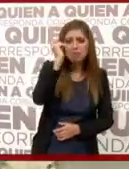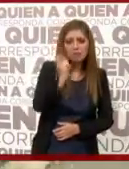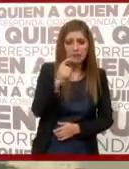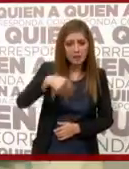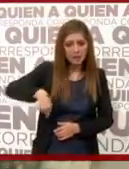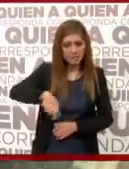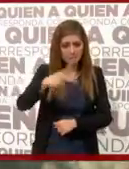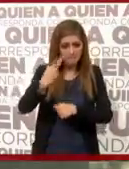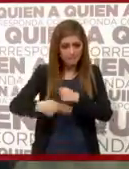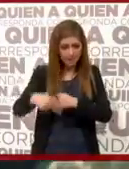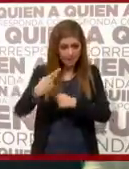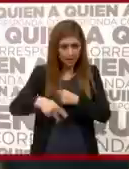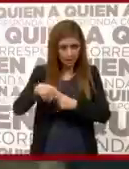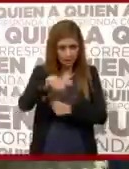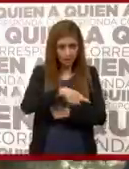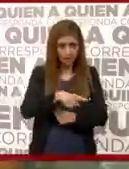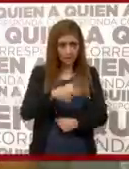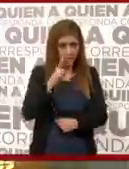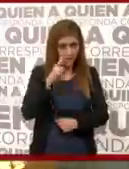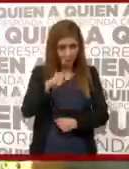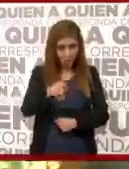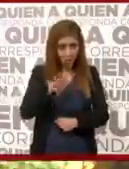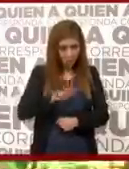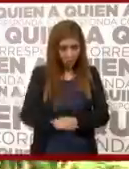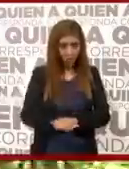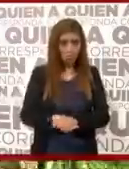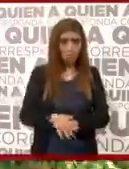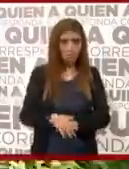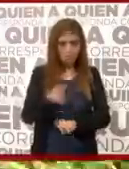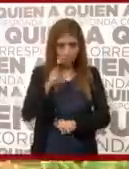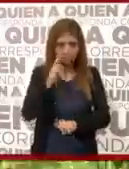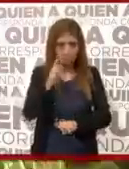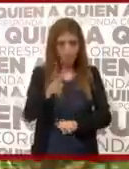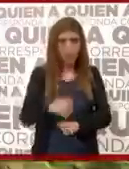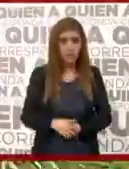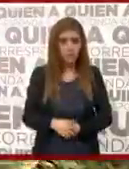que corren las casas de abajo, basta con poner el pie en esta zona y mire,